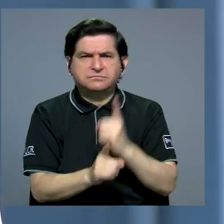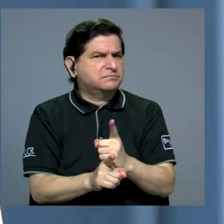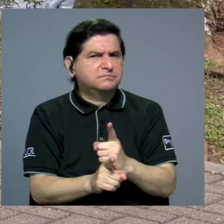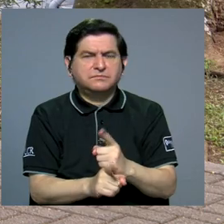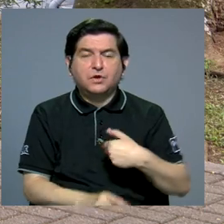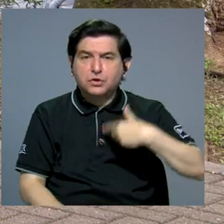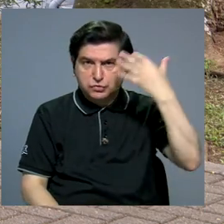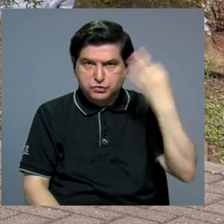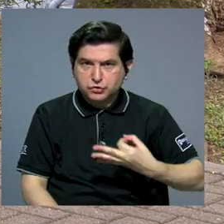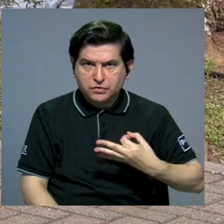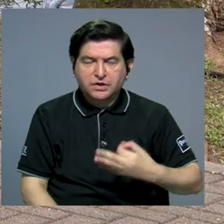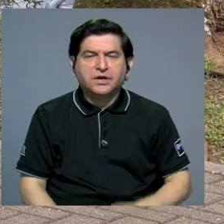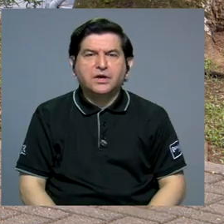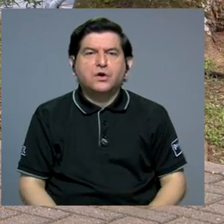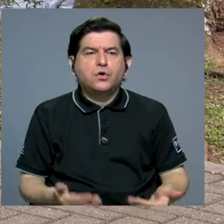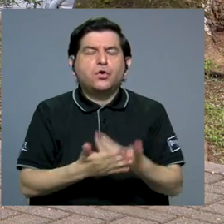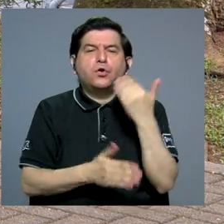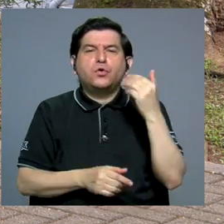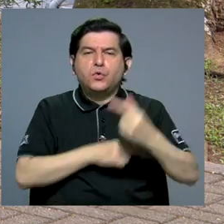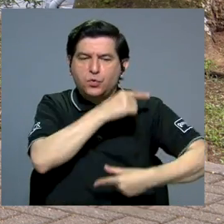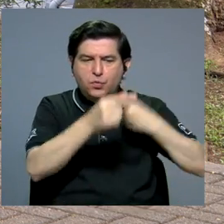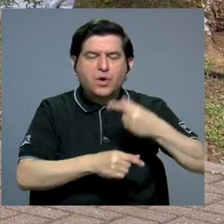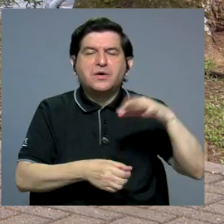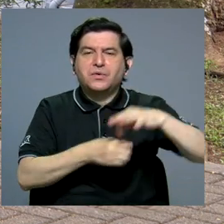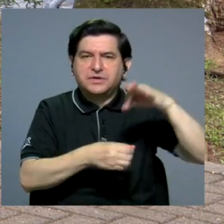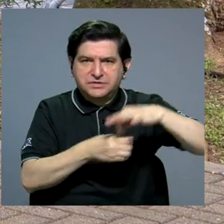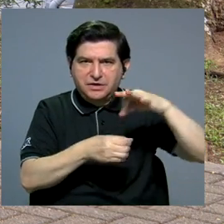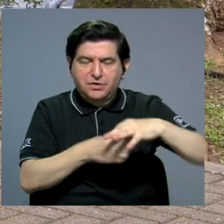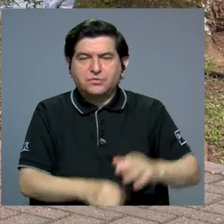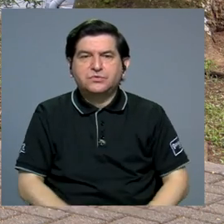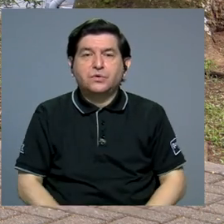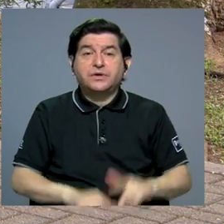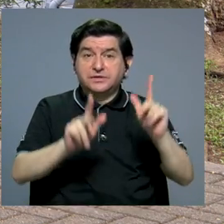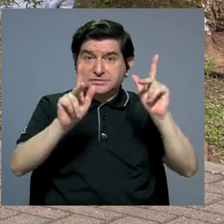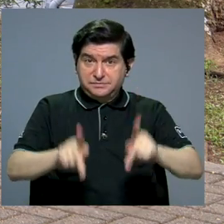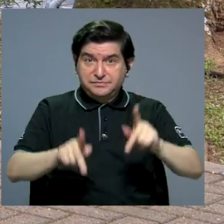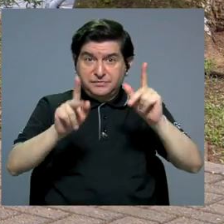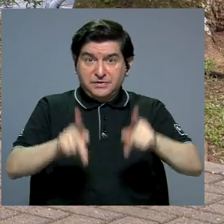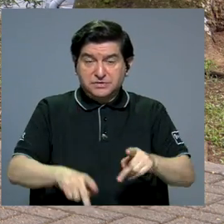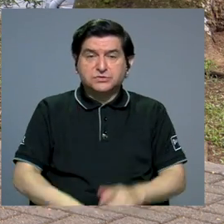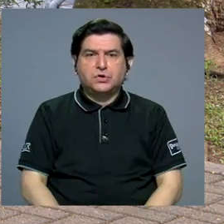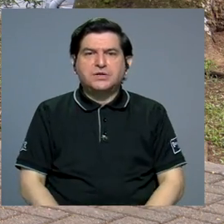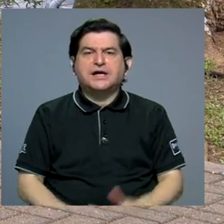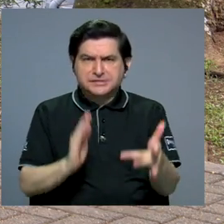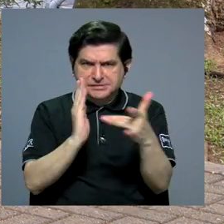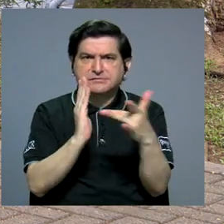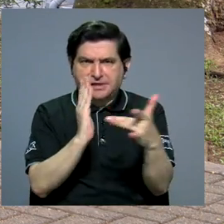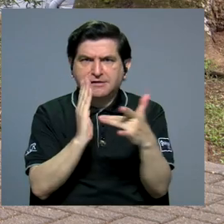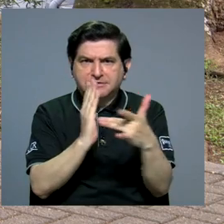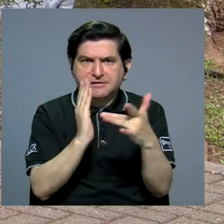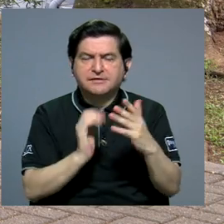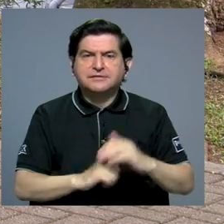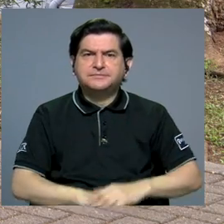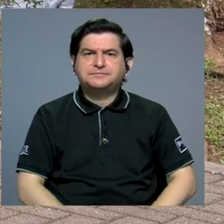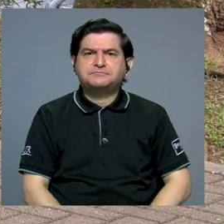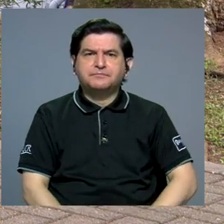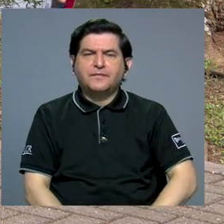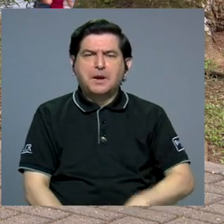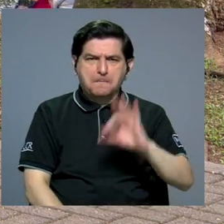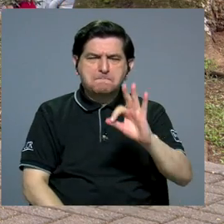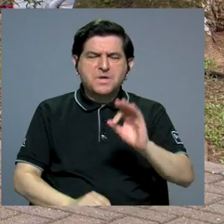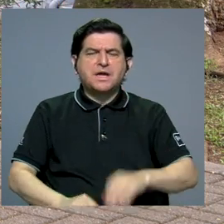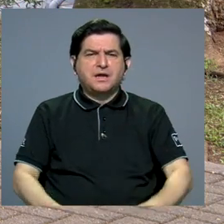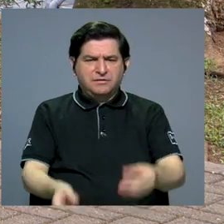así. Yo creo que las nuevas generaciones de agricultores tienen que ser gente muy técnica,